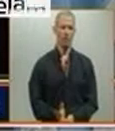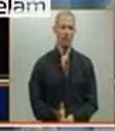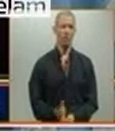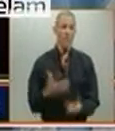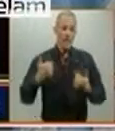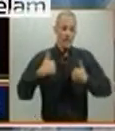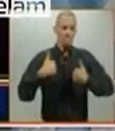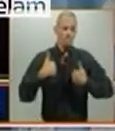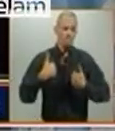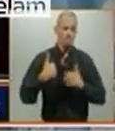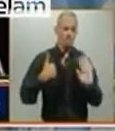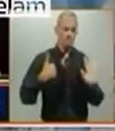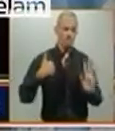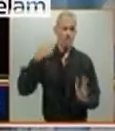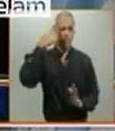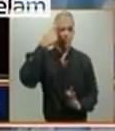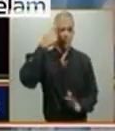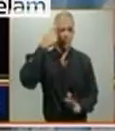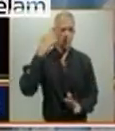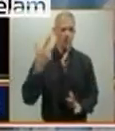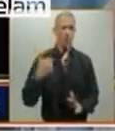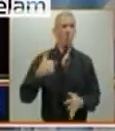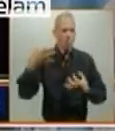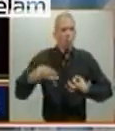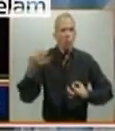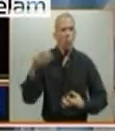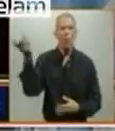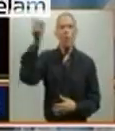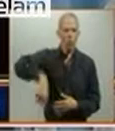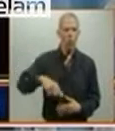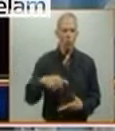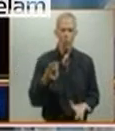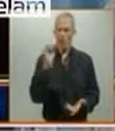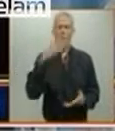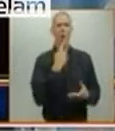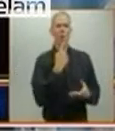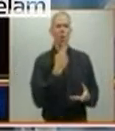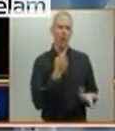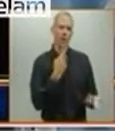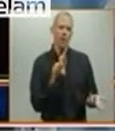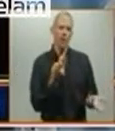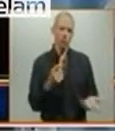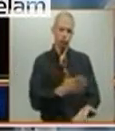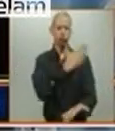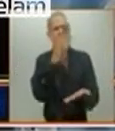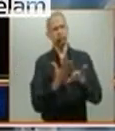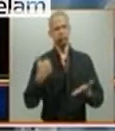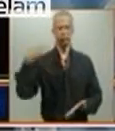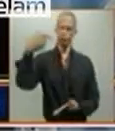Para mí también es algo fantástico poder volver al club después de tanto tiempo, primero por